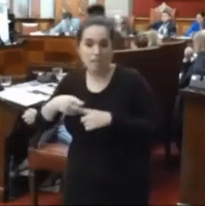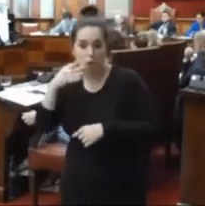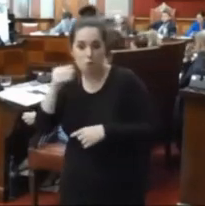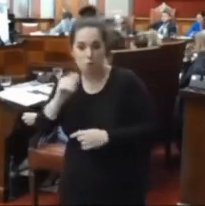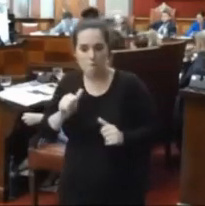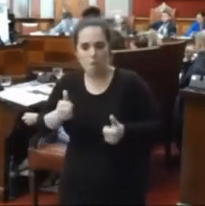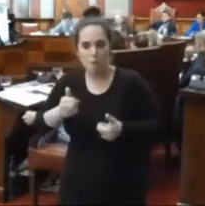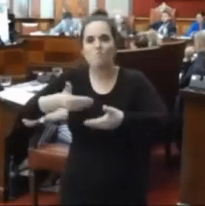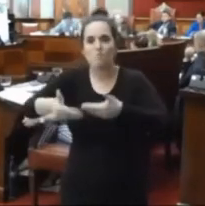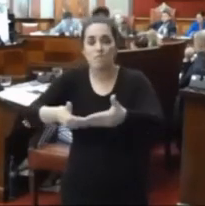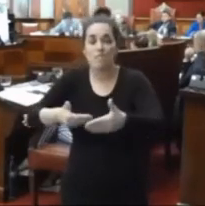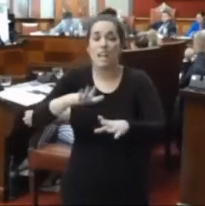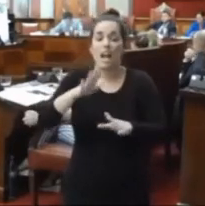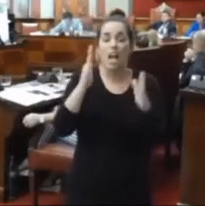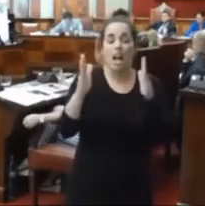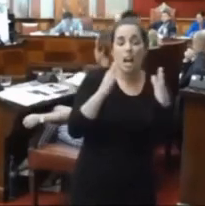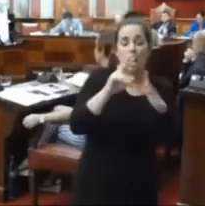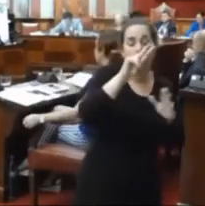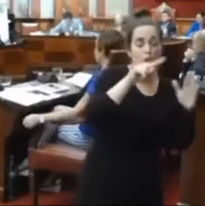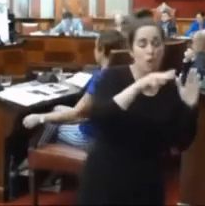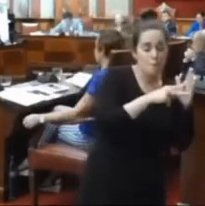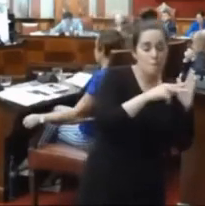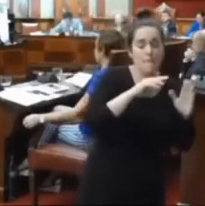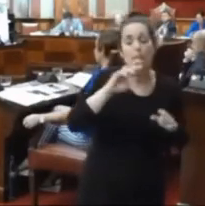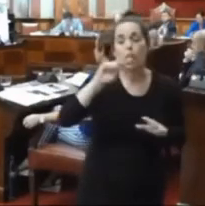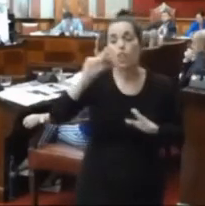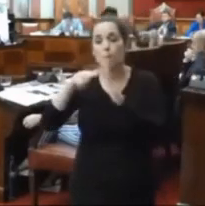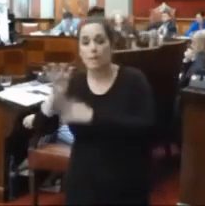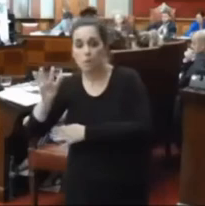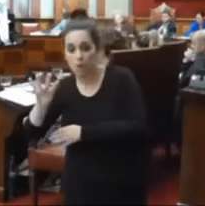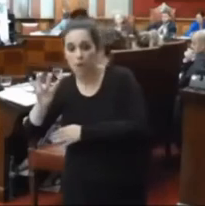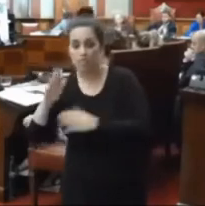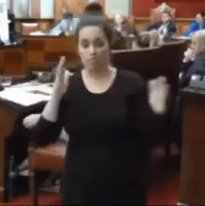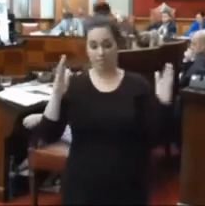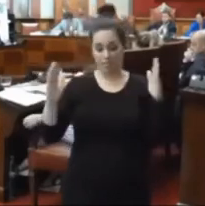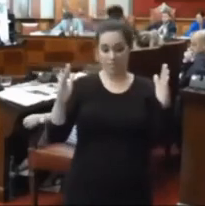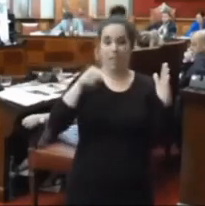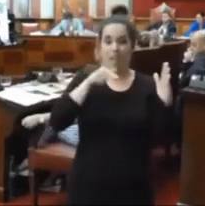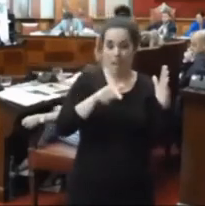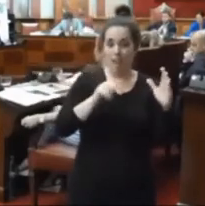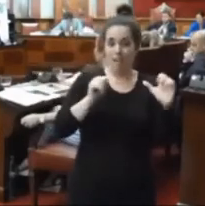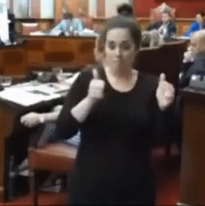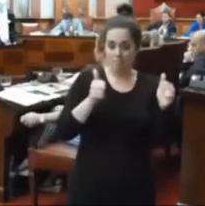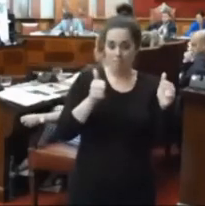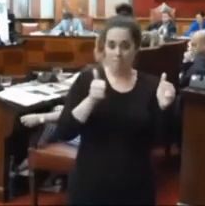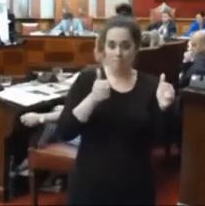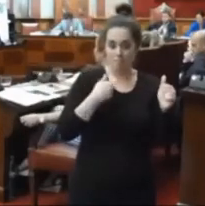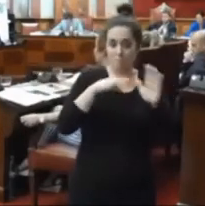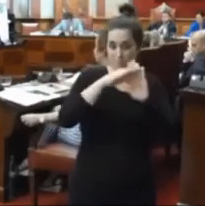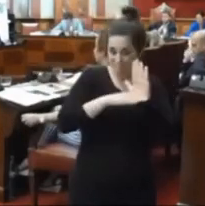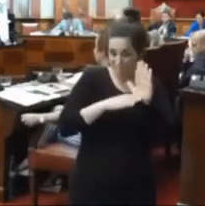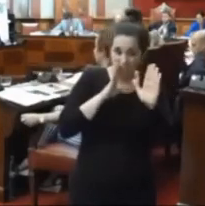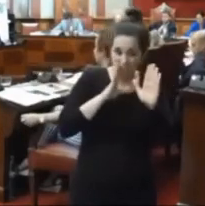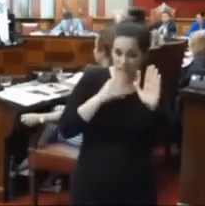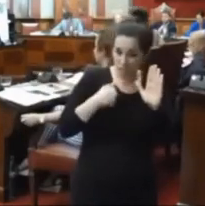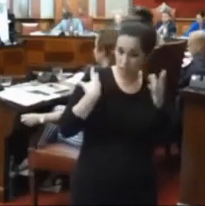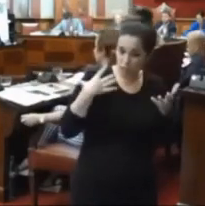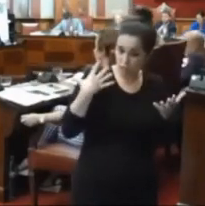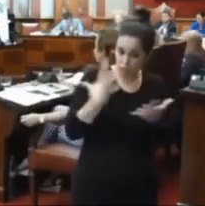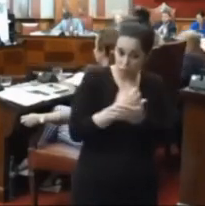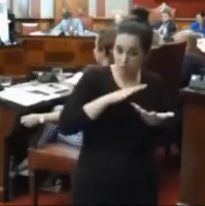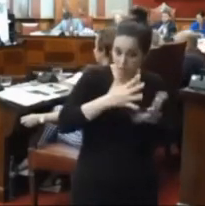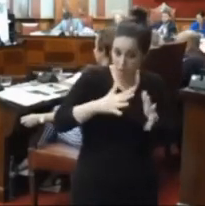el periodo 2000-2004, que es donde estuvieron puestas en marcha todas esas medidas, fíjense el